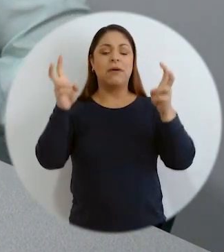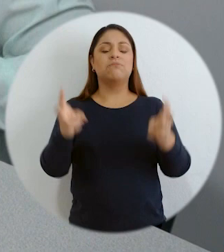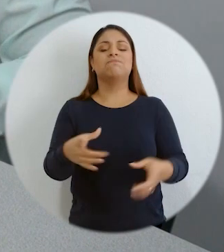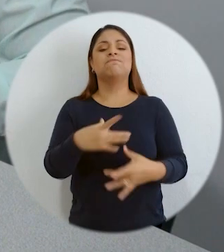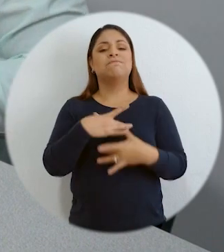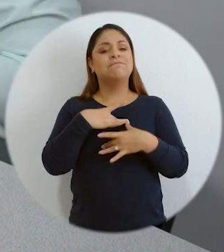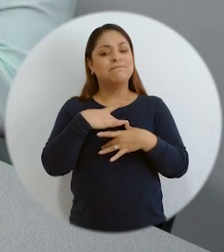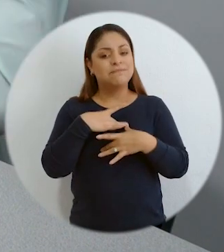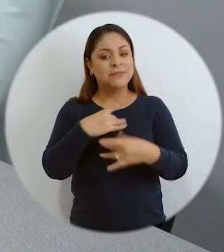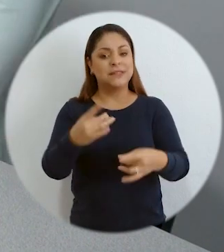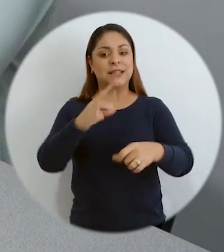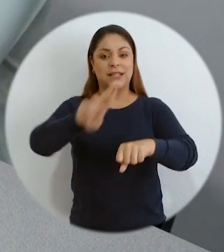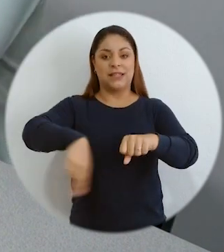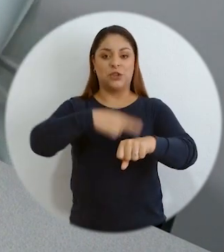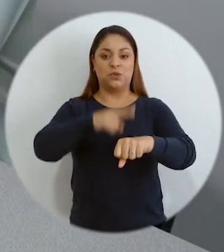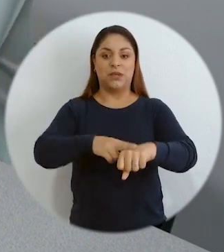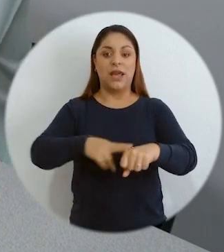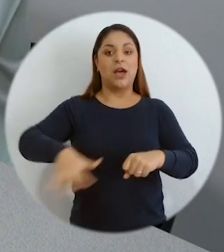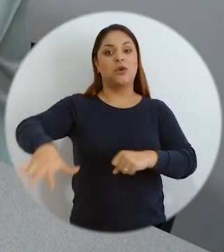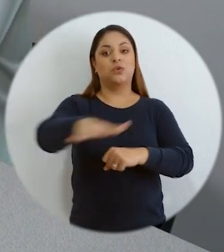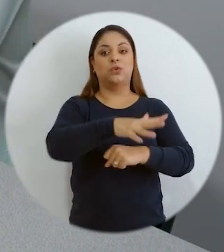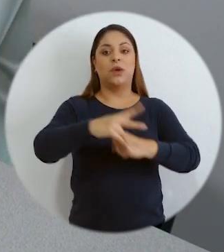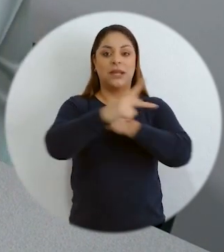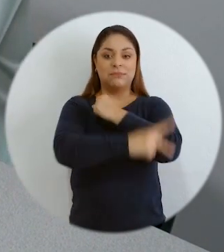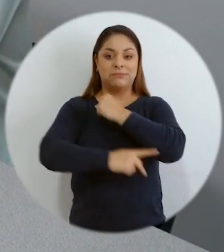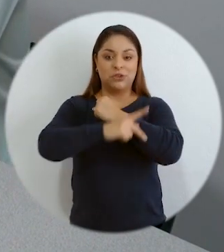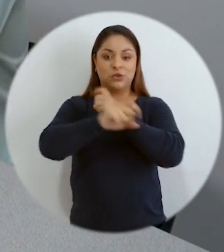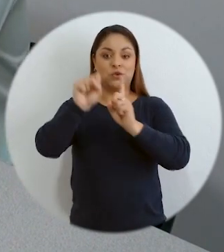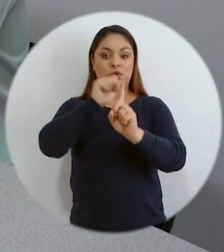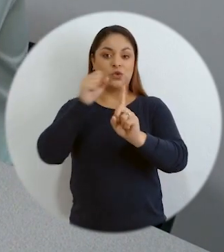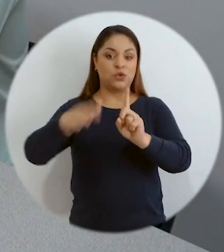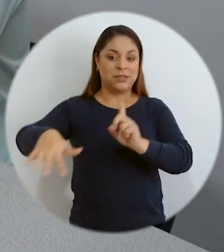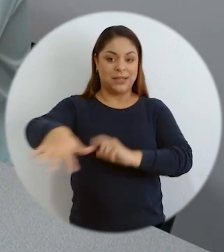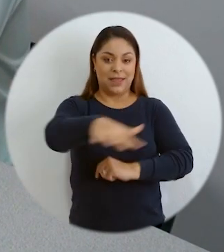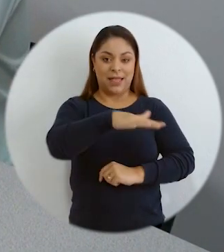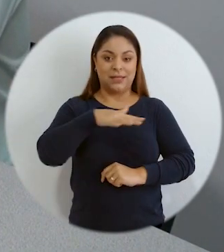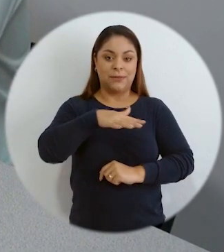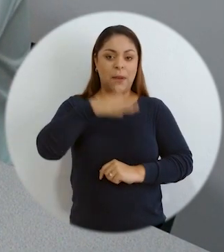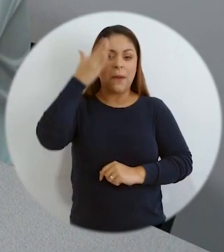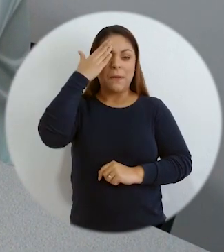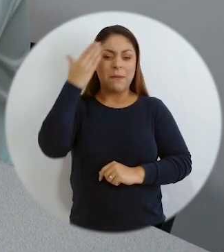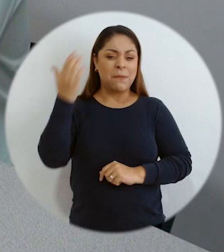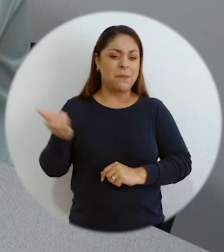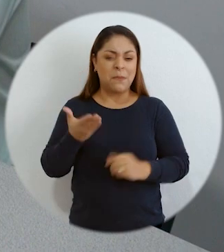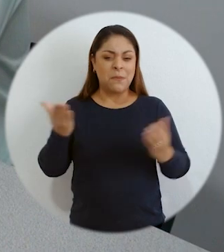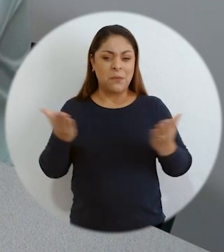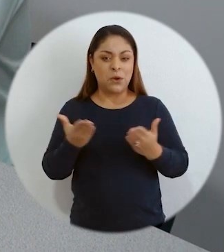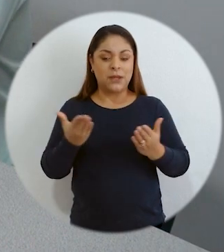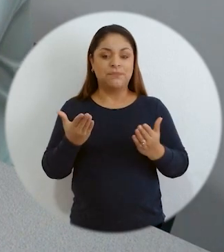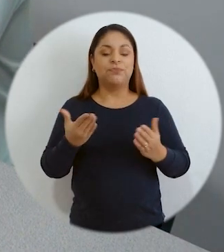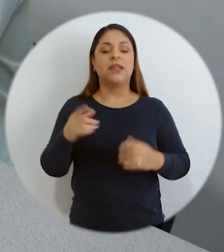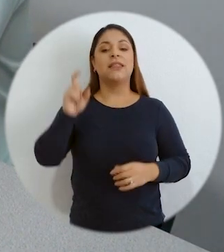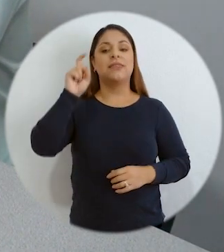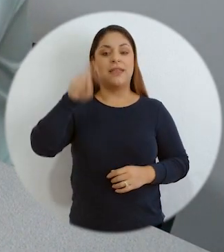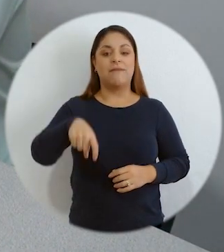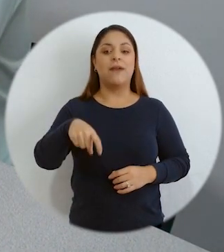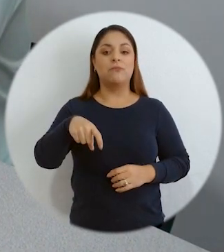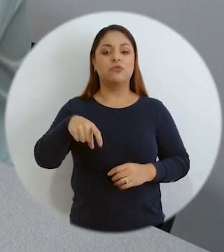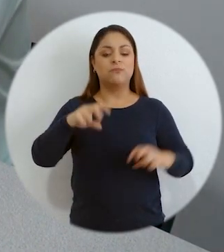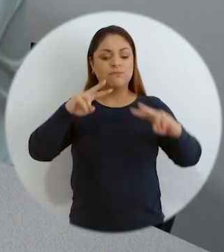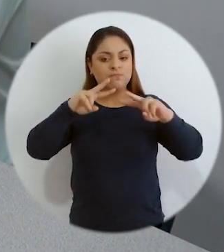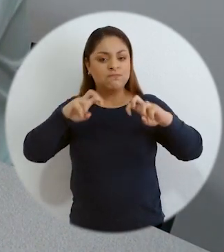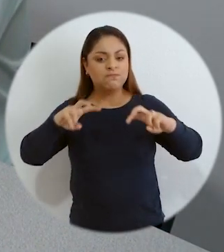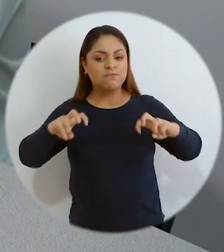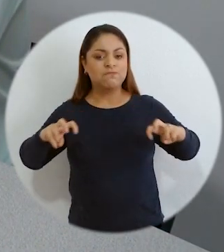interés nacional, para todas las personas, para toda la sociedad. Más aún cuando nos trasladamos a la raíz